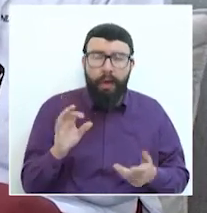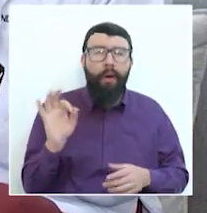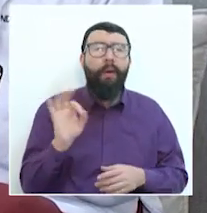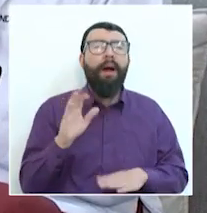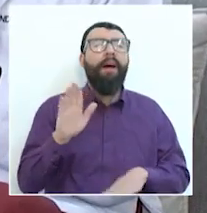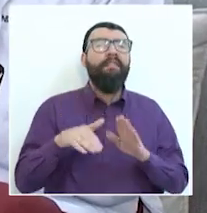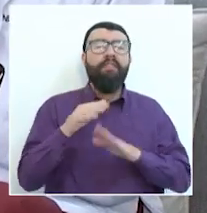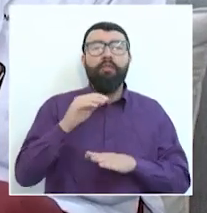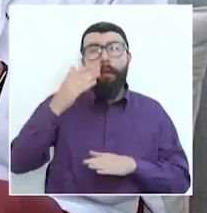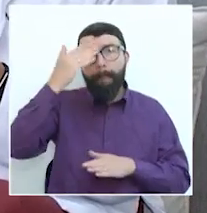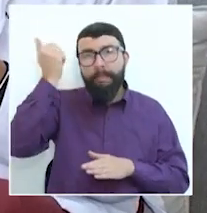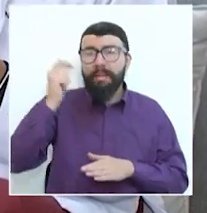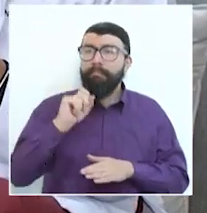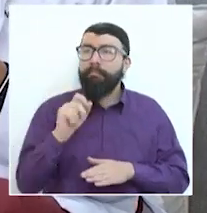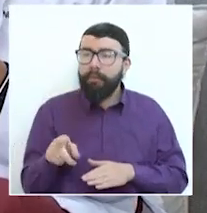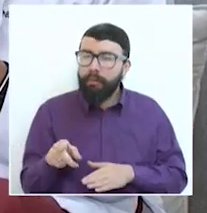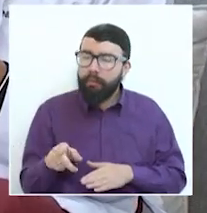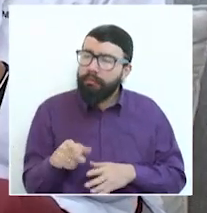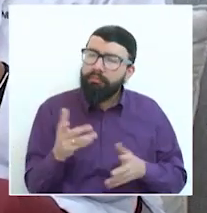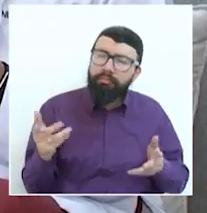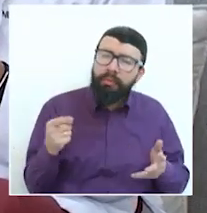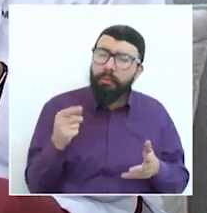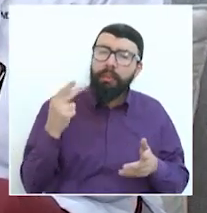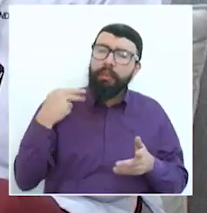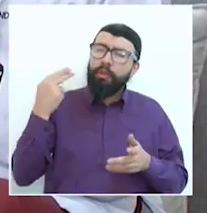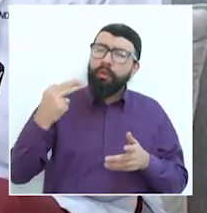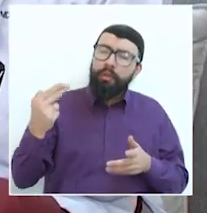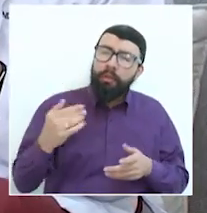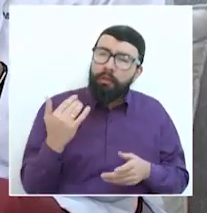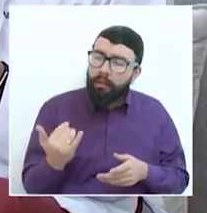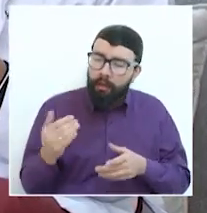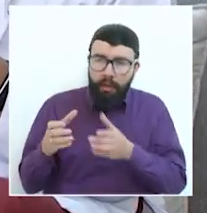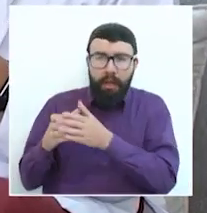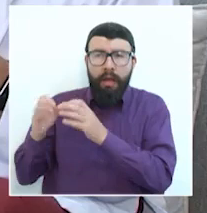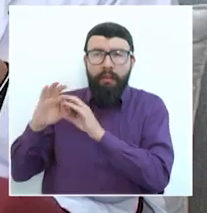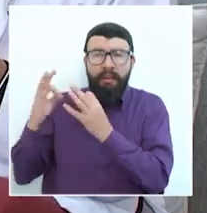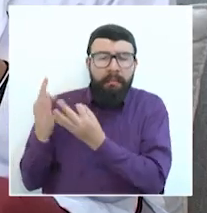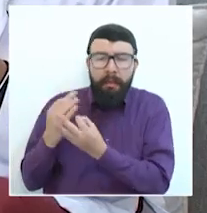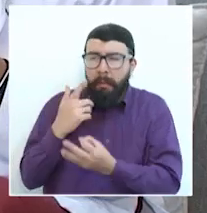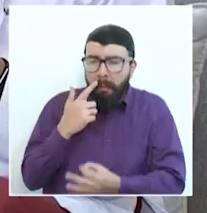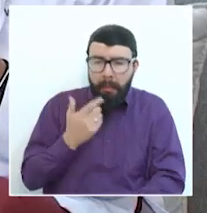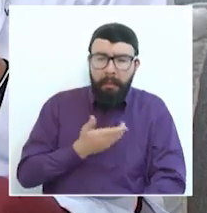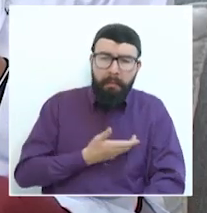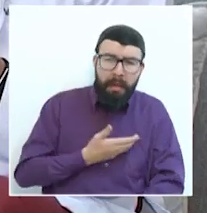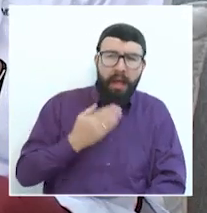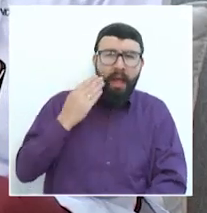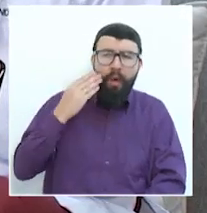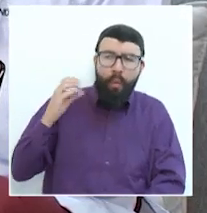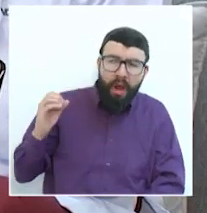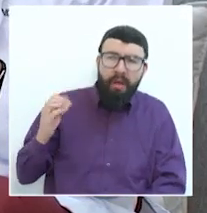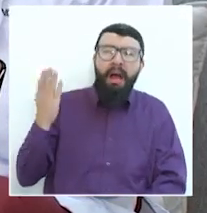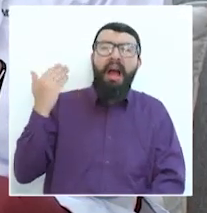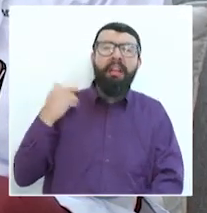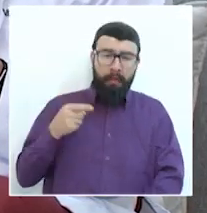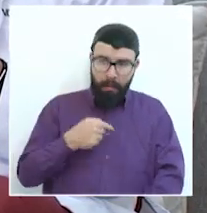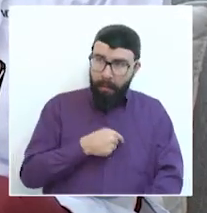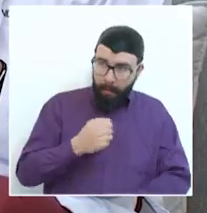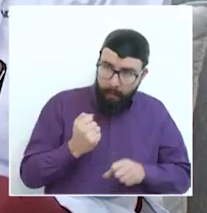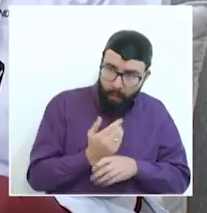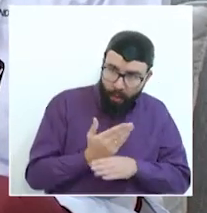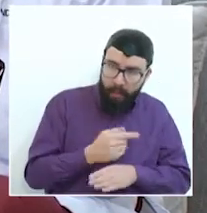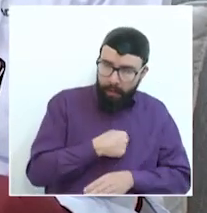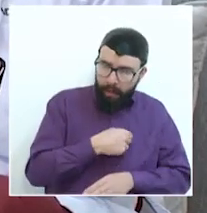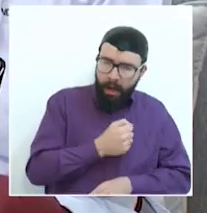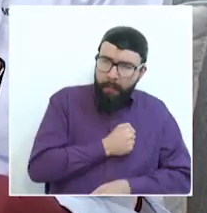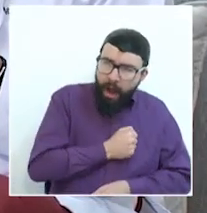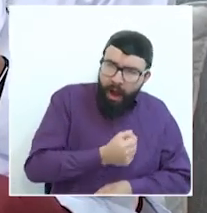y es preguntarle también sobre la historia cardiovascular de sus papás, de sus abuelos, porque uno de los, digamos que unos ítems